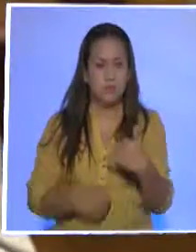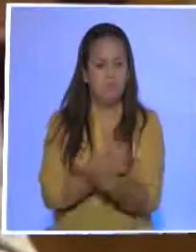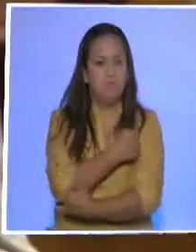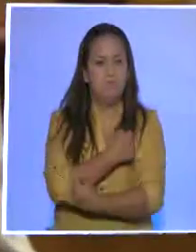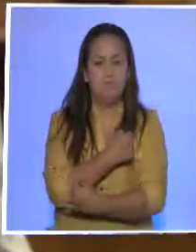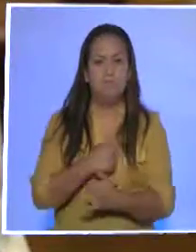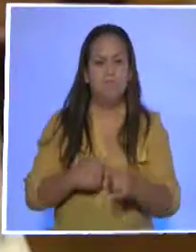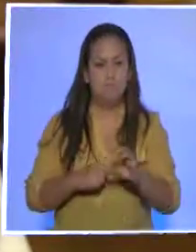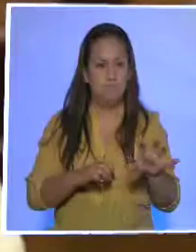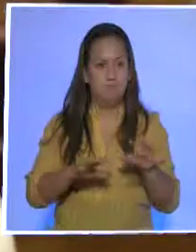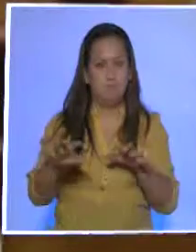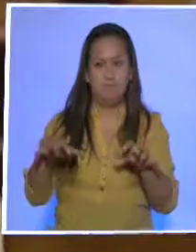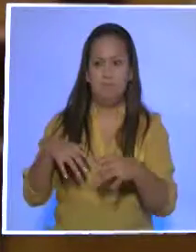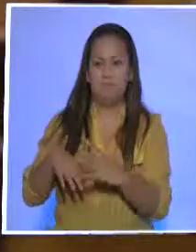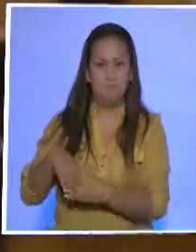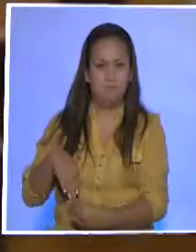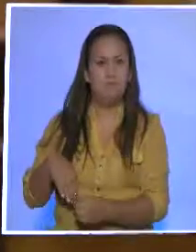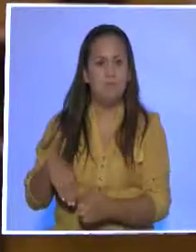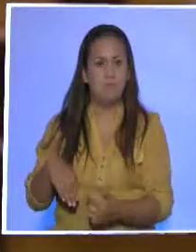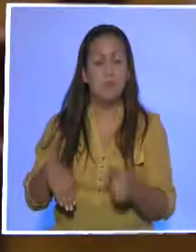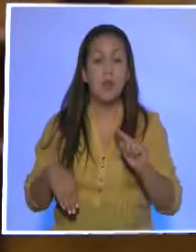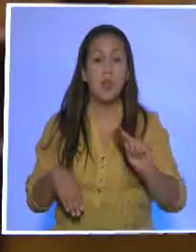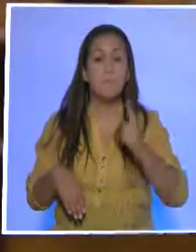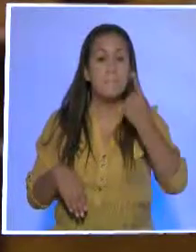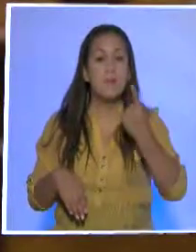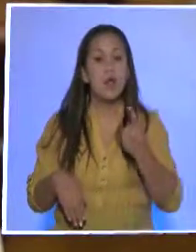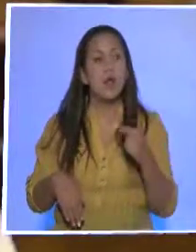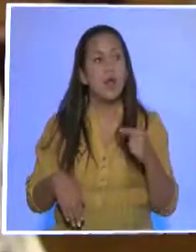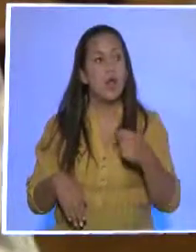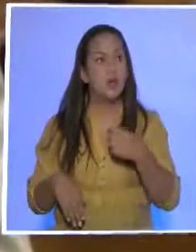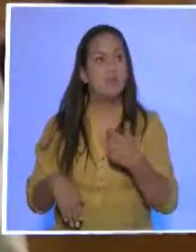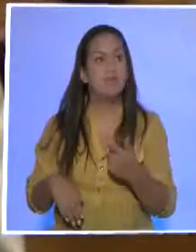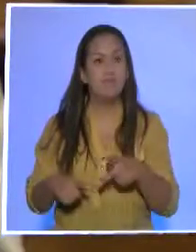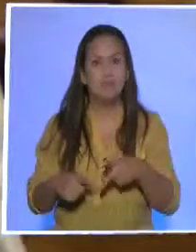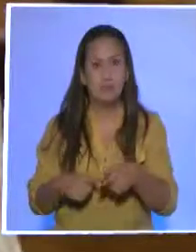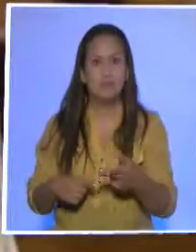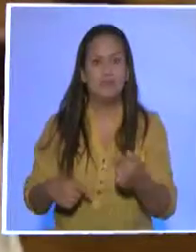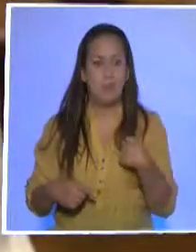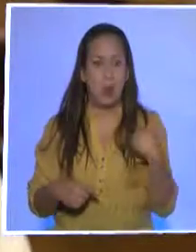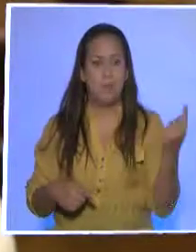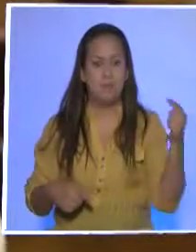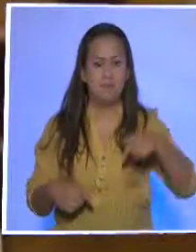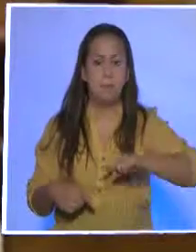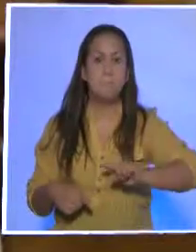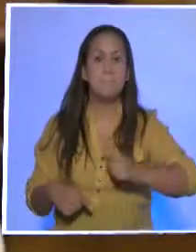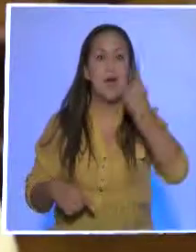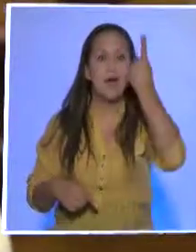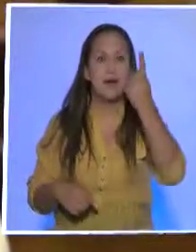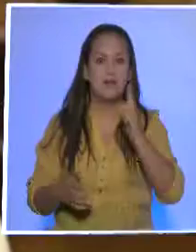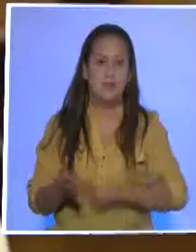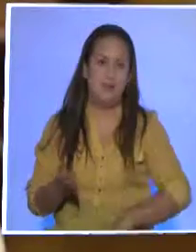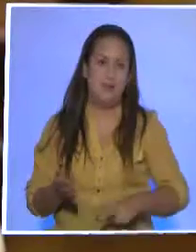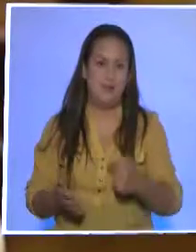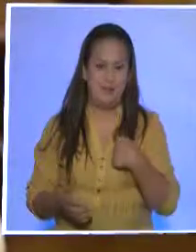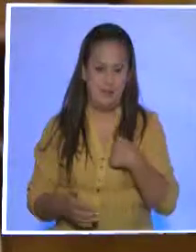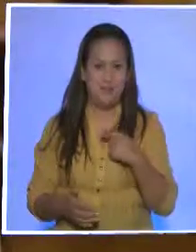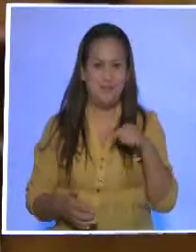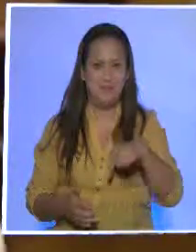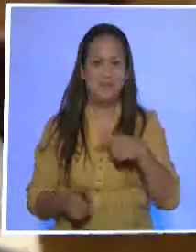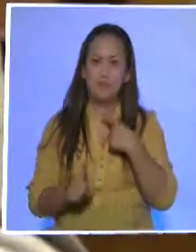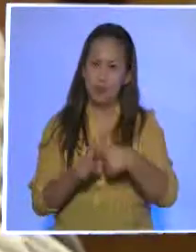que está primera impresión de la primera vez en este evento es positiva